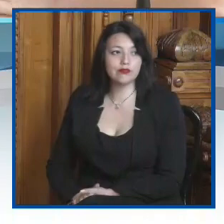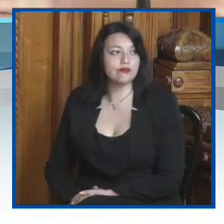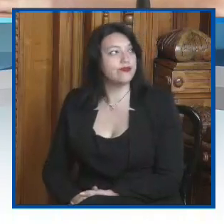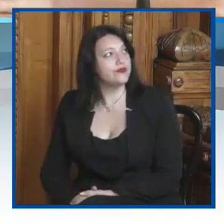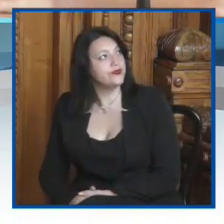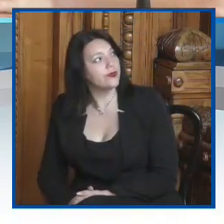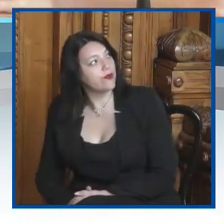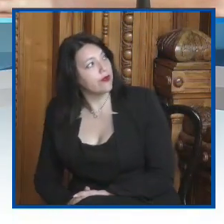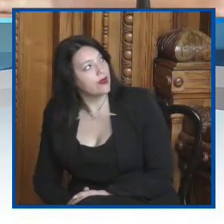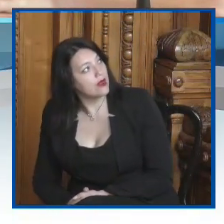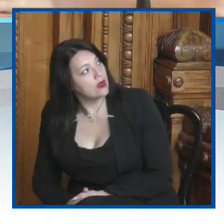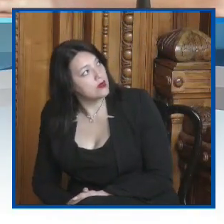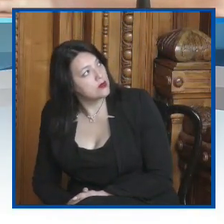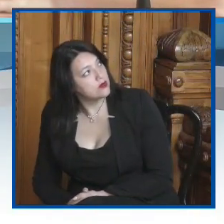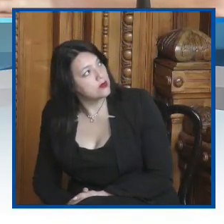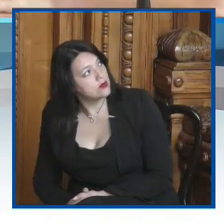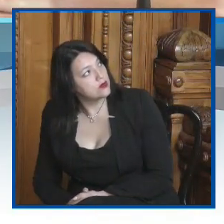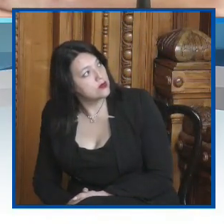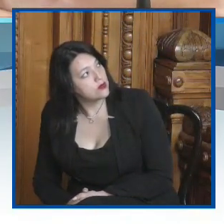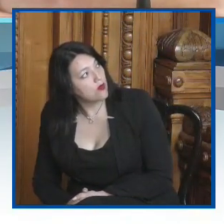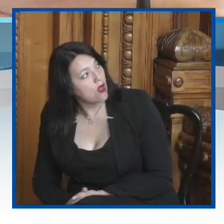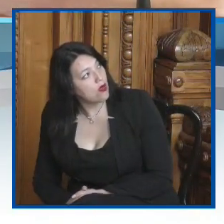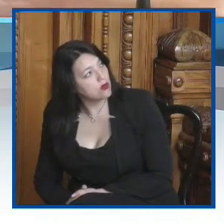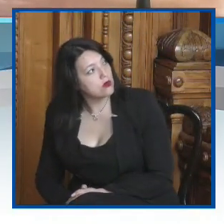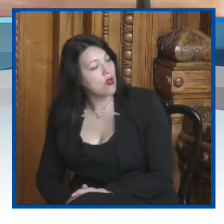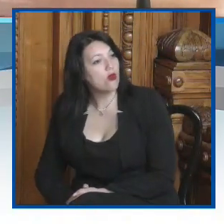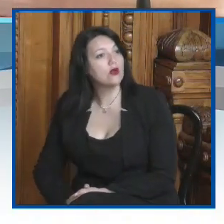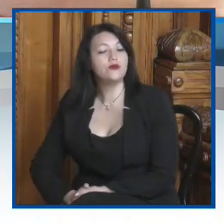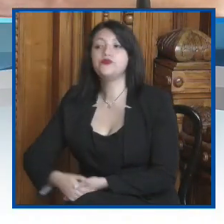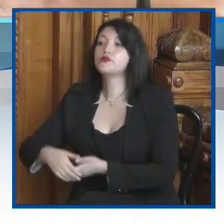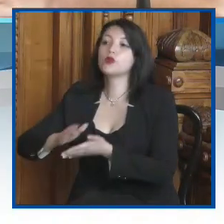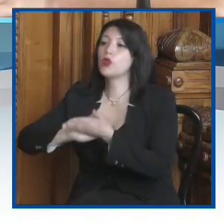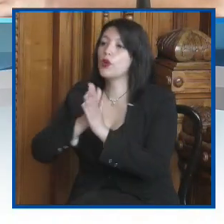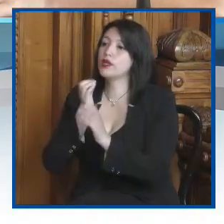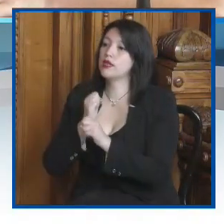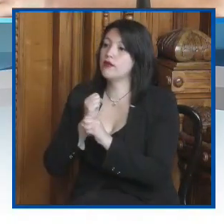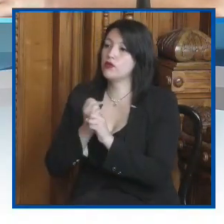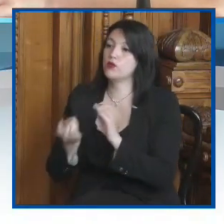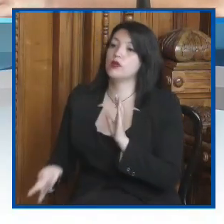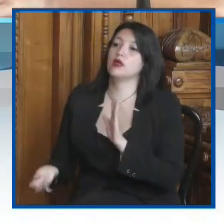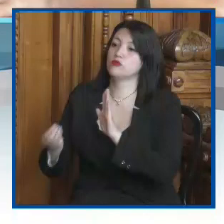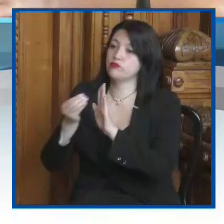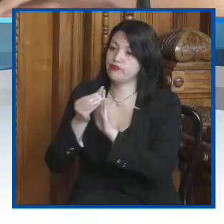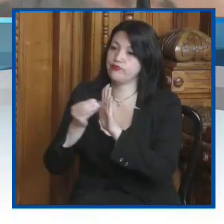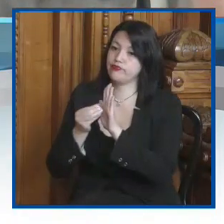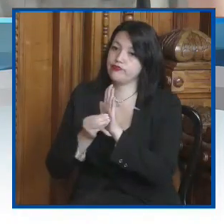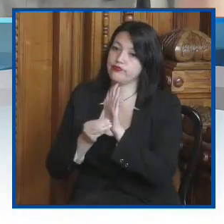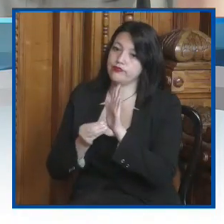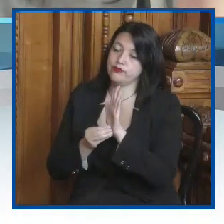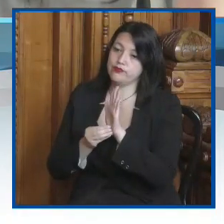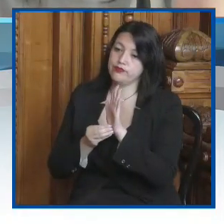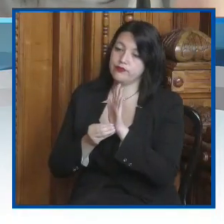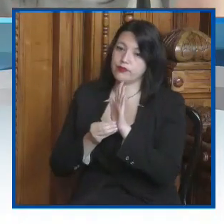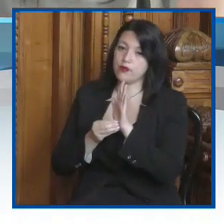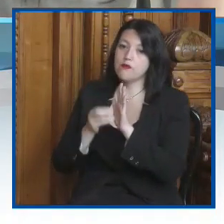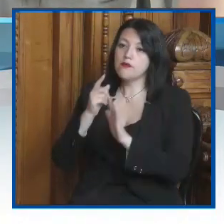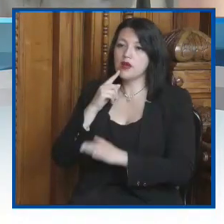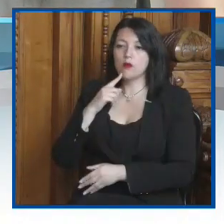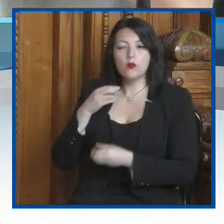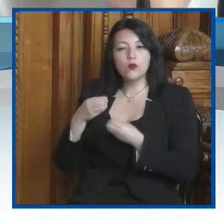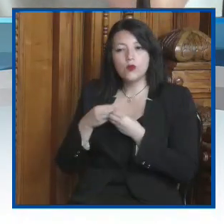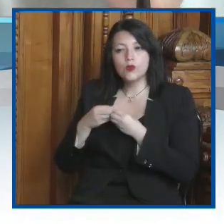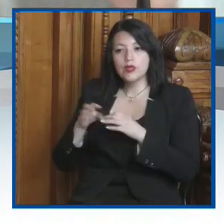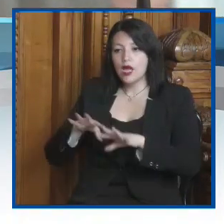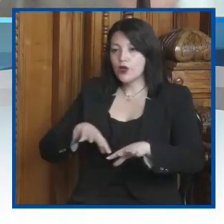Este trabajo que yo les cuento, obviamente, que tuvimos que plasmarlo, porque la realidad es que veníamos haciendo un montón de